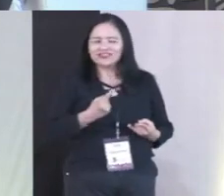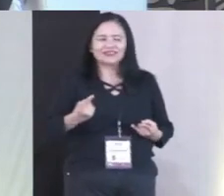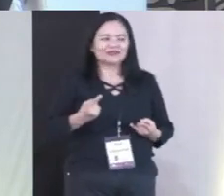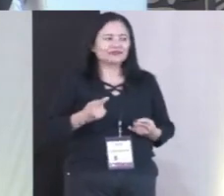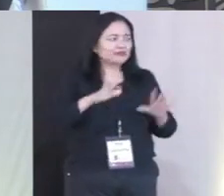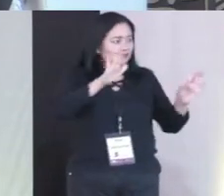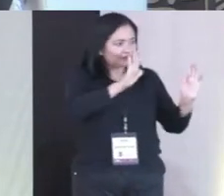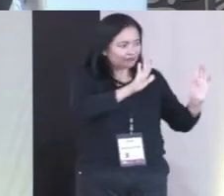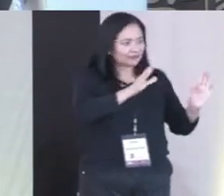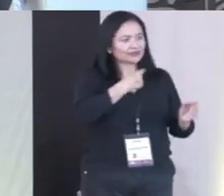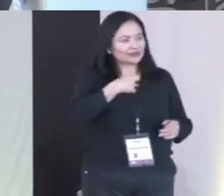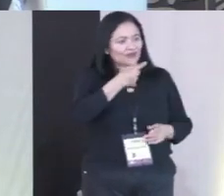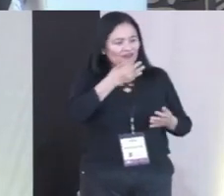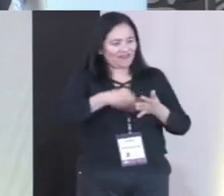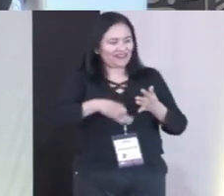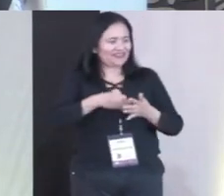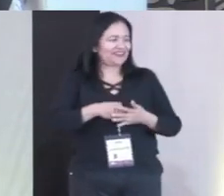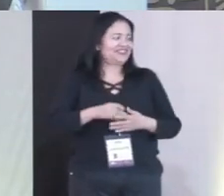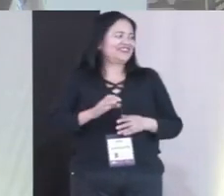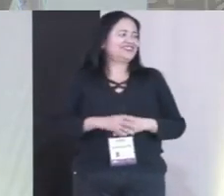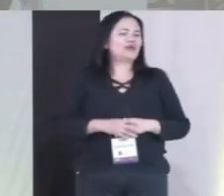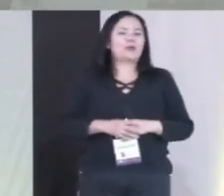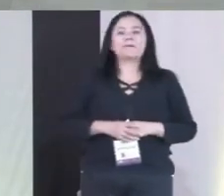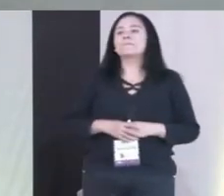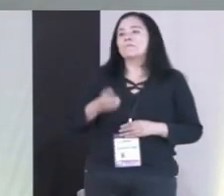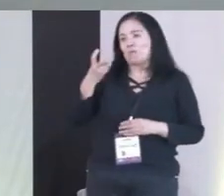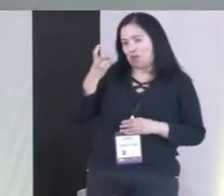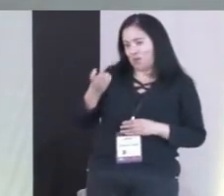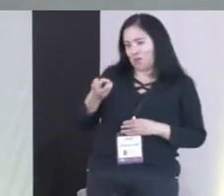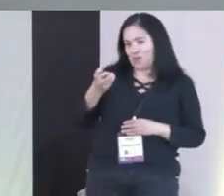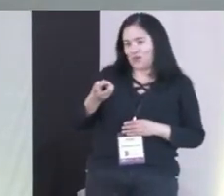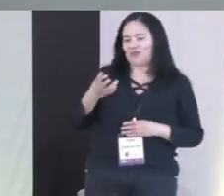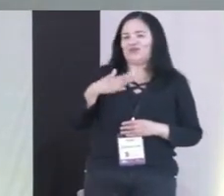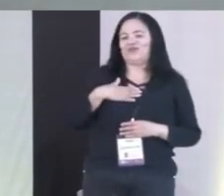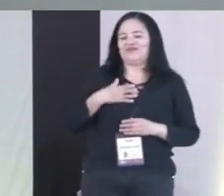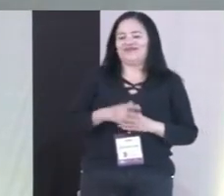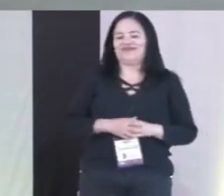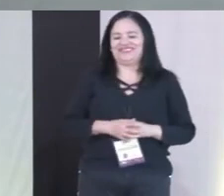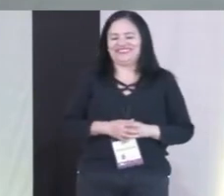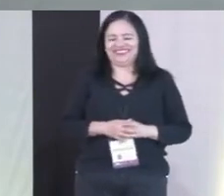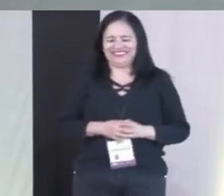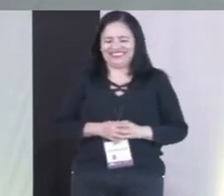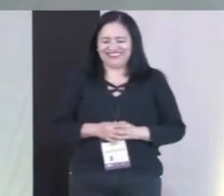yo todavía no acabo. Yo sé. Por eso tengo chismes frescos.